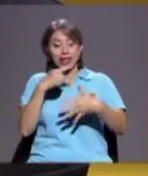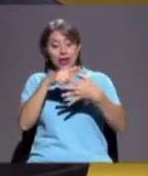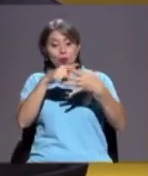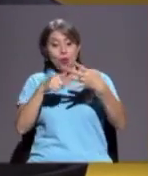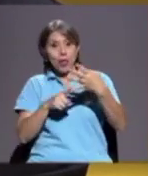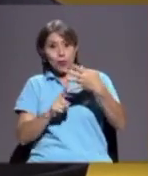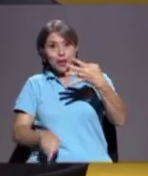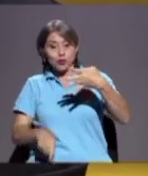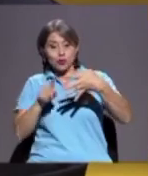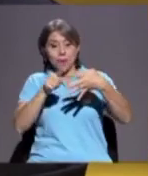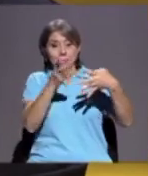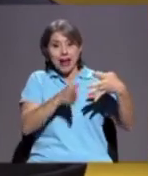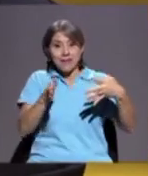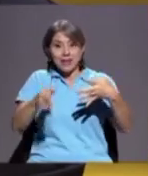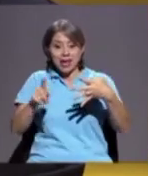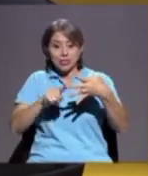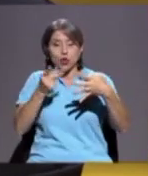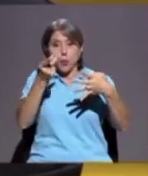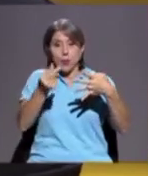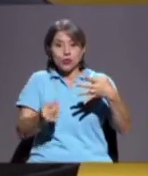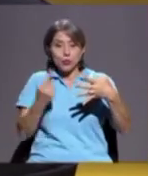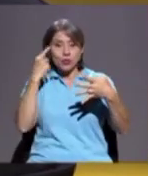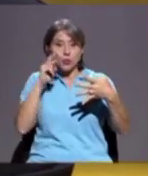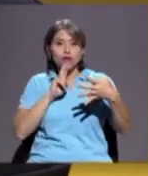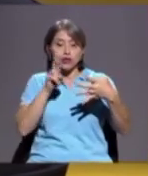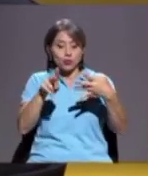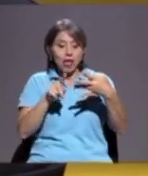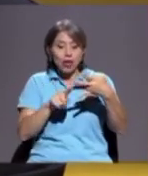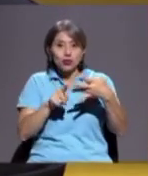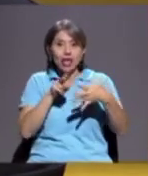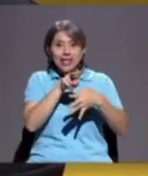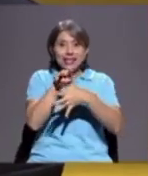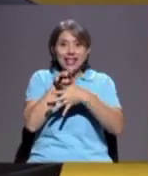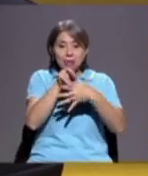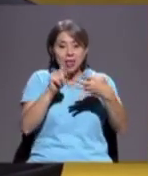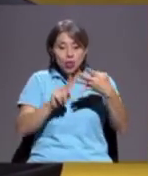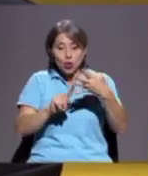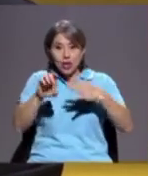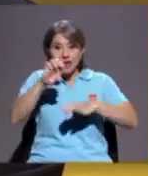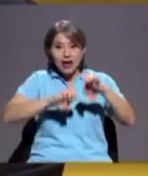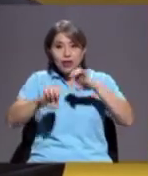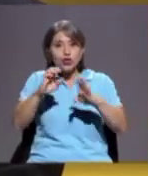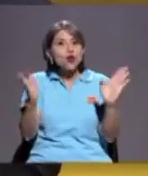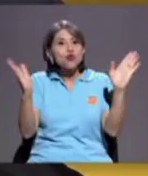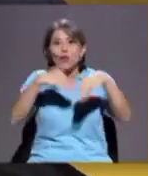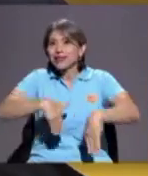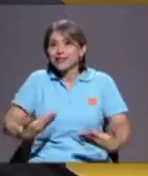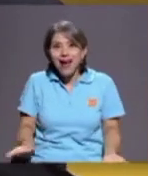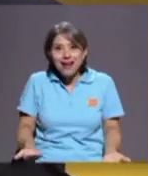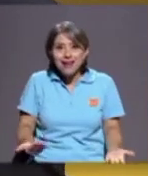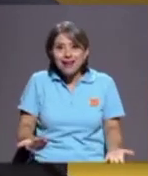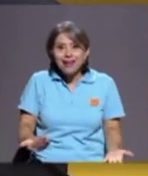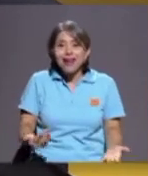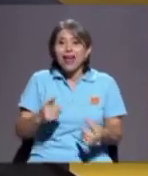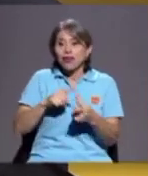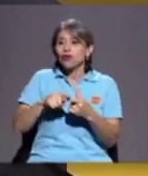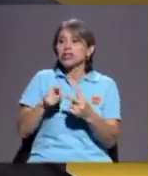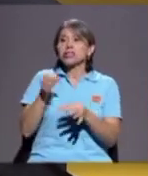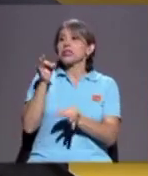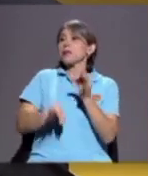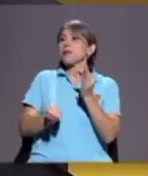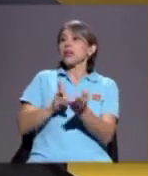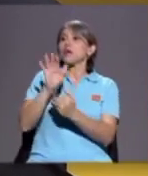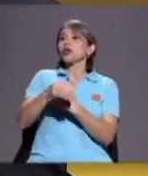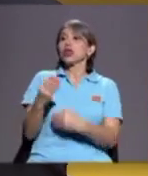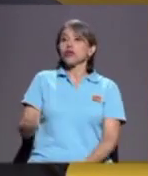de planificación, el de presupuesto por resultados o el seguimiento y la evaluación, no se hicieron, ¿verdad? El proyecto simplemente se arrancó